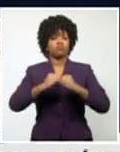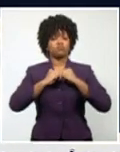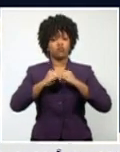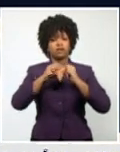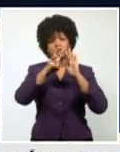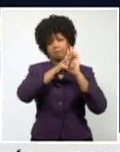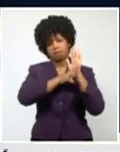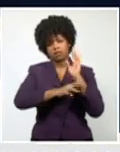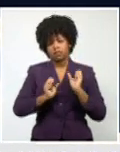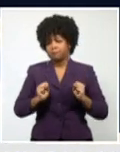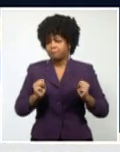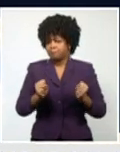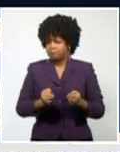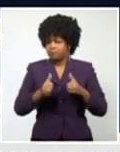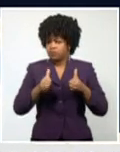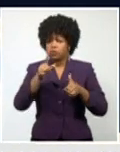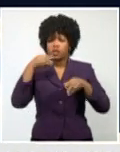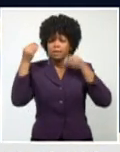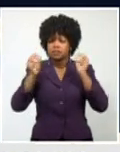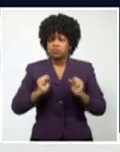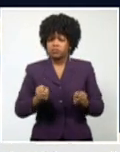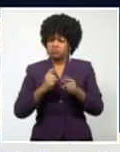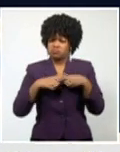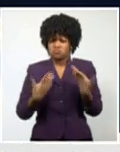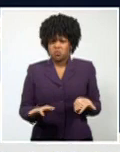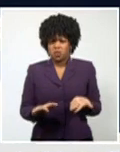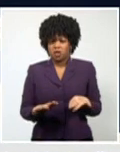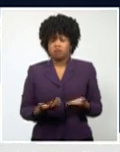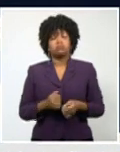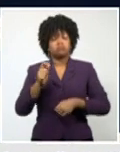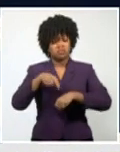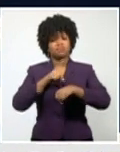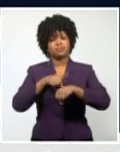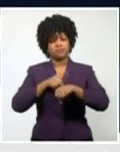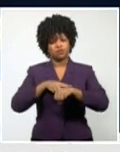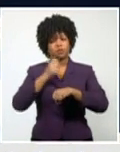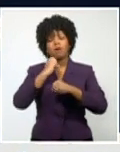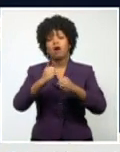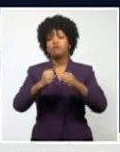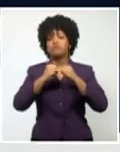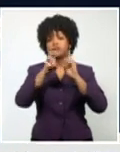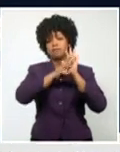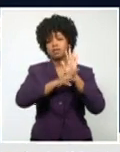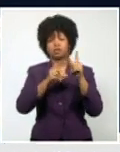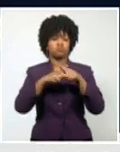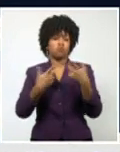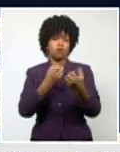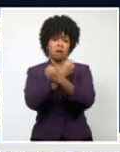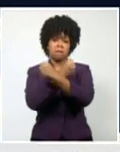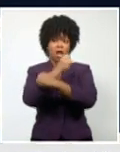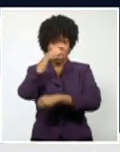pero ¿cómo que arreciar si en definitiva? Es el momento de arreciar, porque es el momento más peligroso. Creo